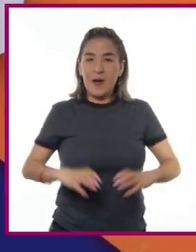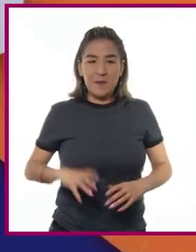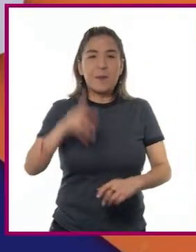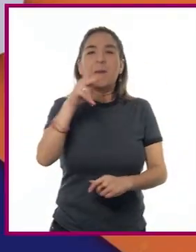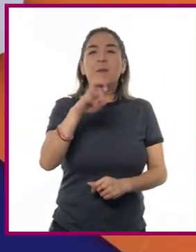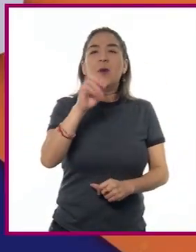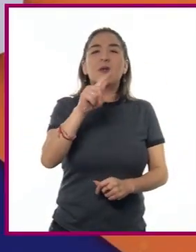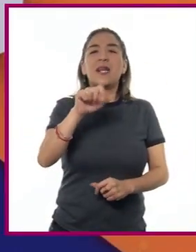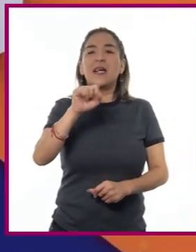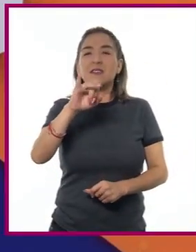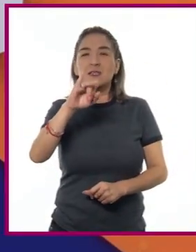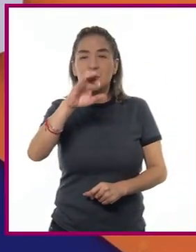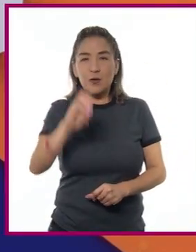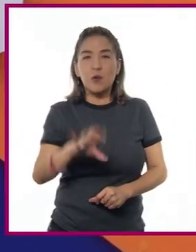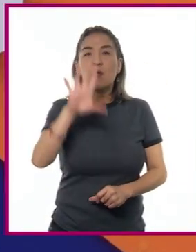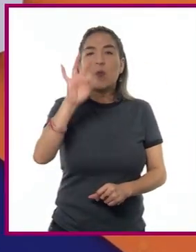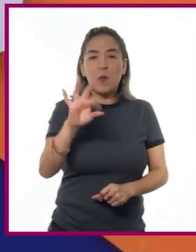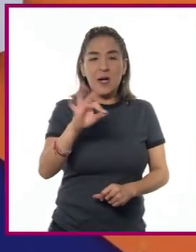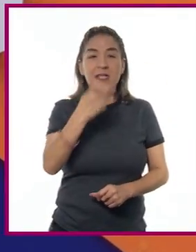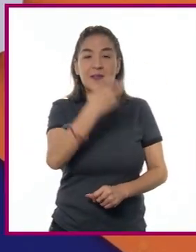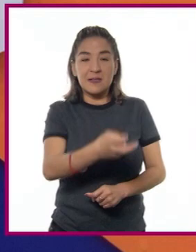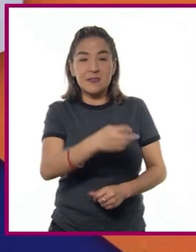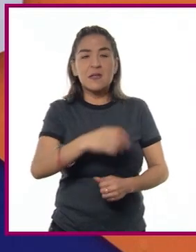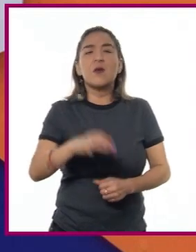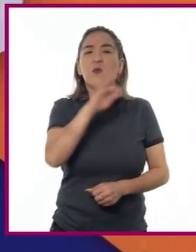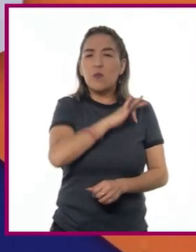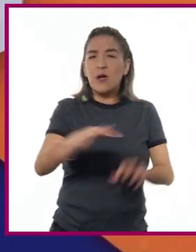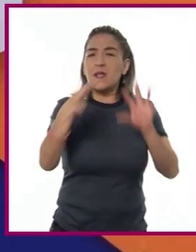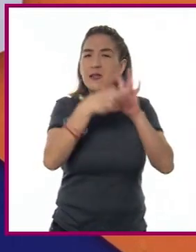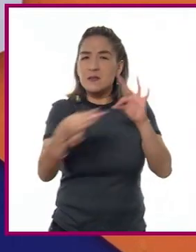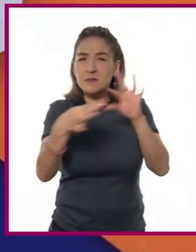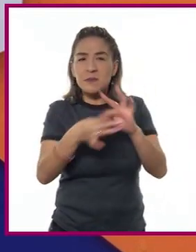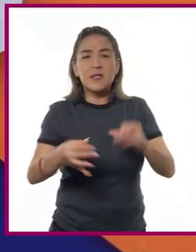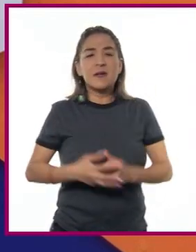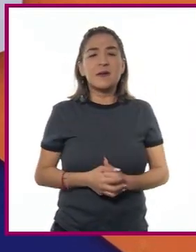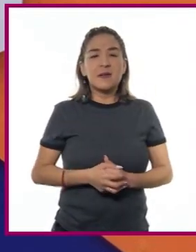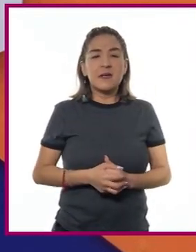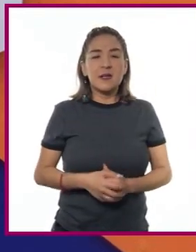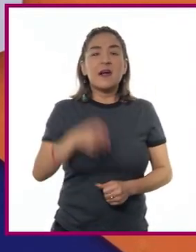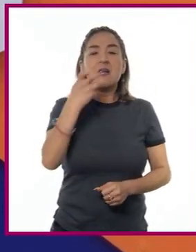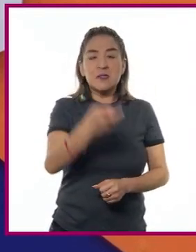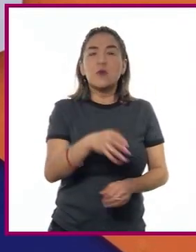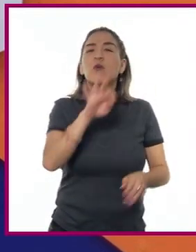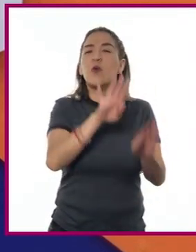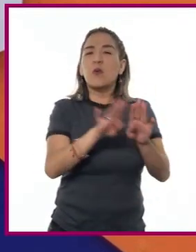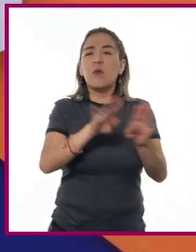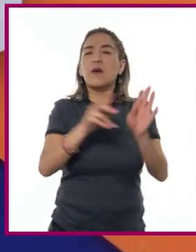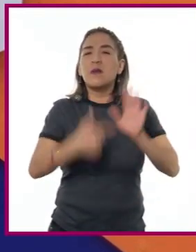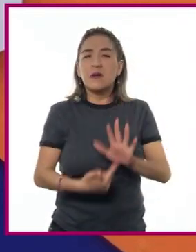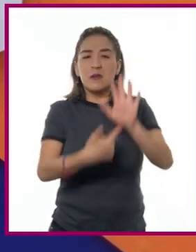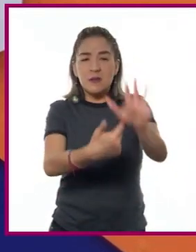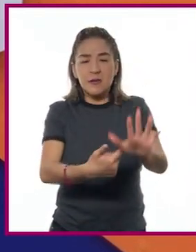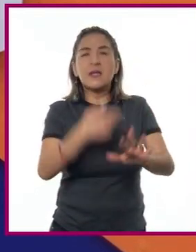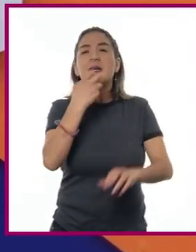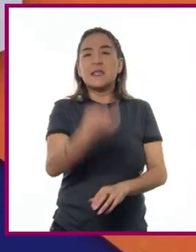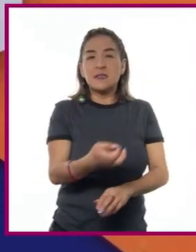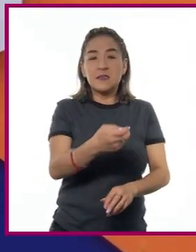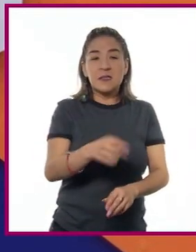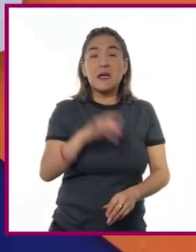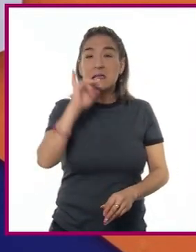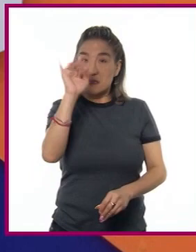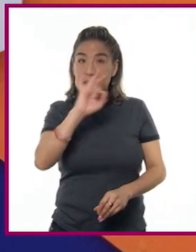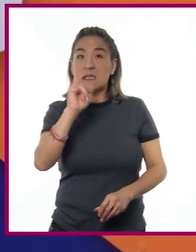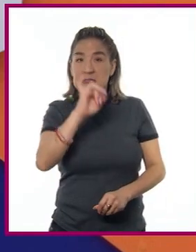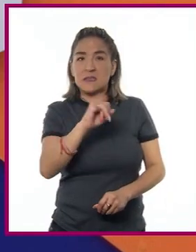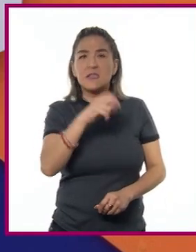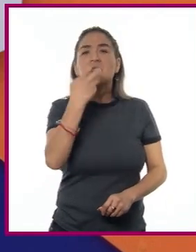genera energía nuclear. Doctora Fabiola, ¿nos podría explicar, es posible producir elementos radiactivos? Y si es así,